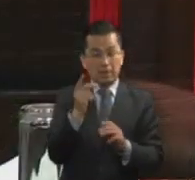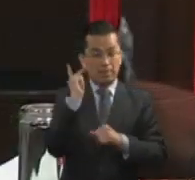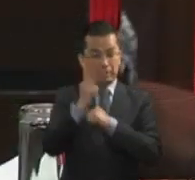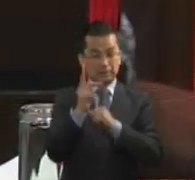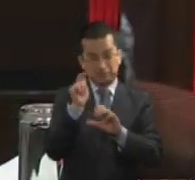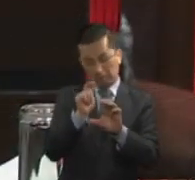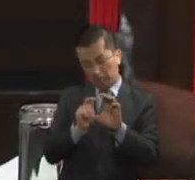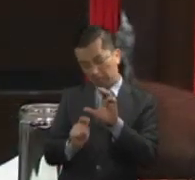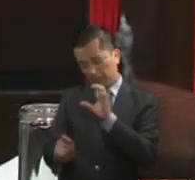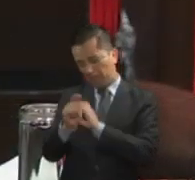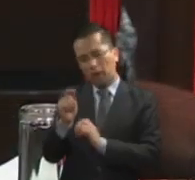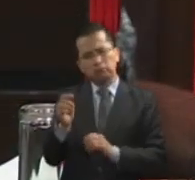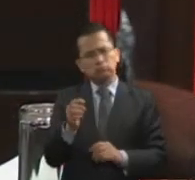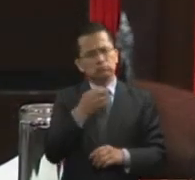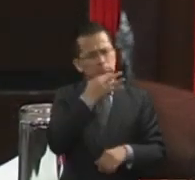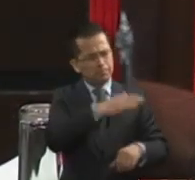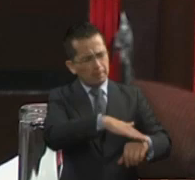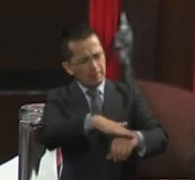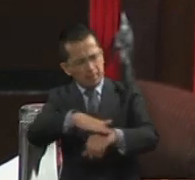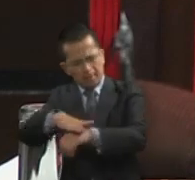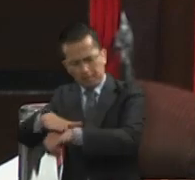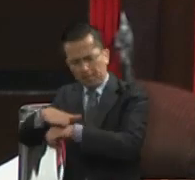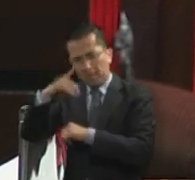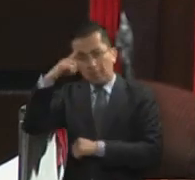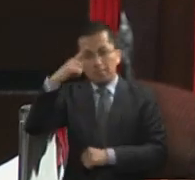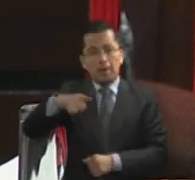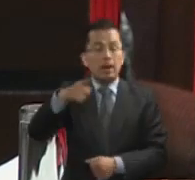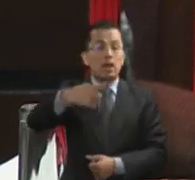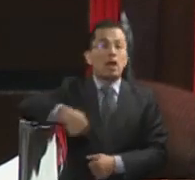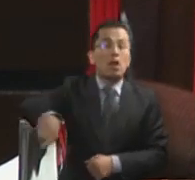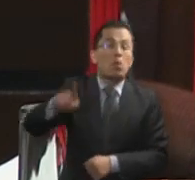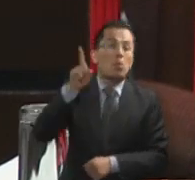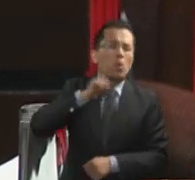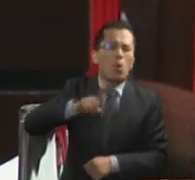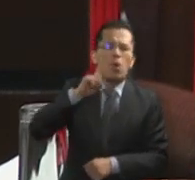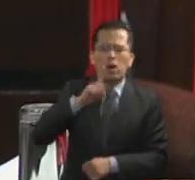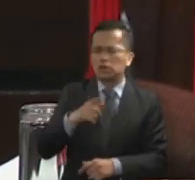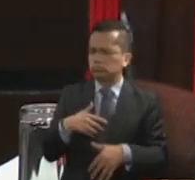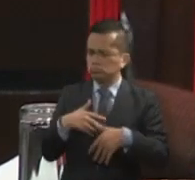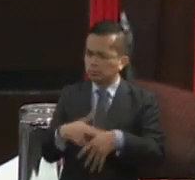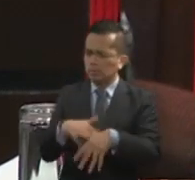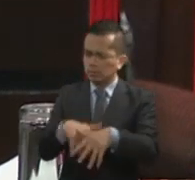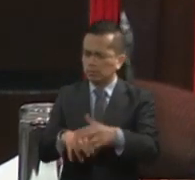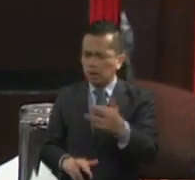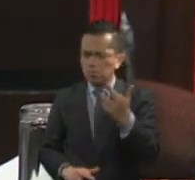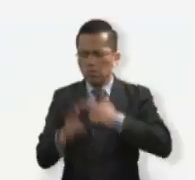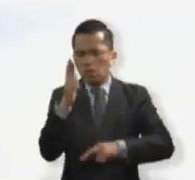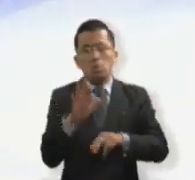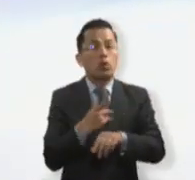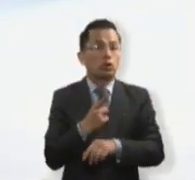violencia en contra de todas las mujeres, todas las formas y todas las expresiones.